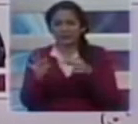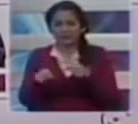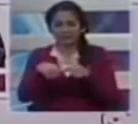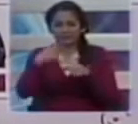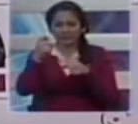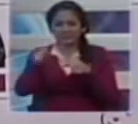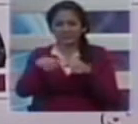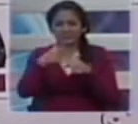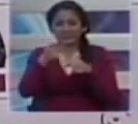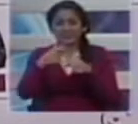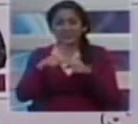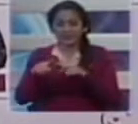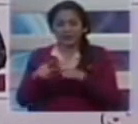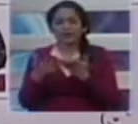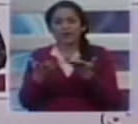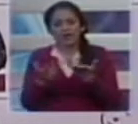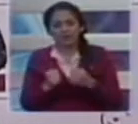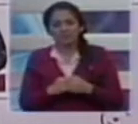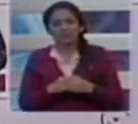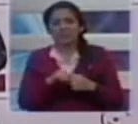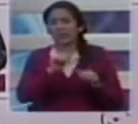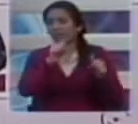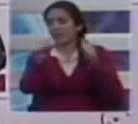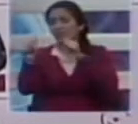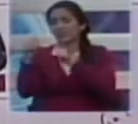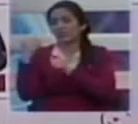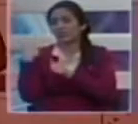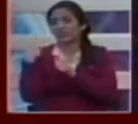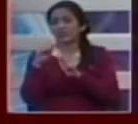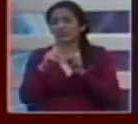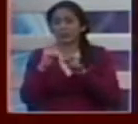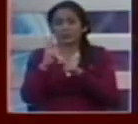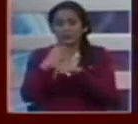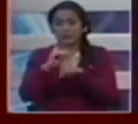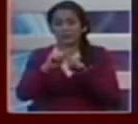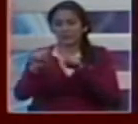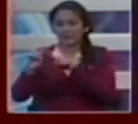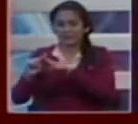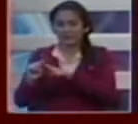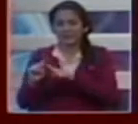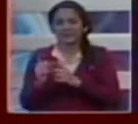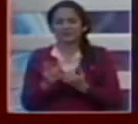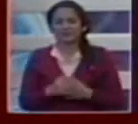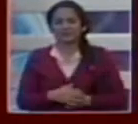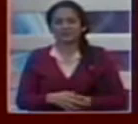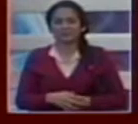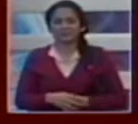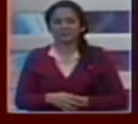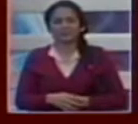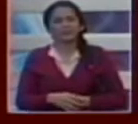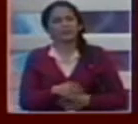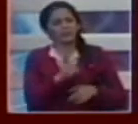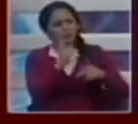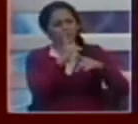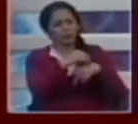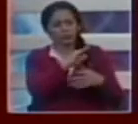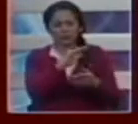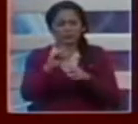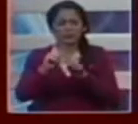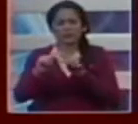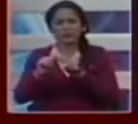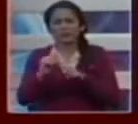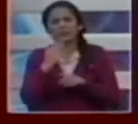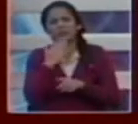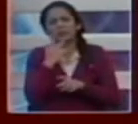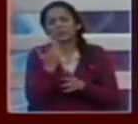algunos expositores que tienen sus productos en nuestro local. ¿Y qué categorías de productos poseen, como para tener una idea clara de toda esta variedad que se